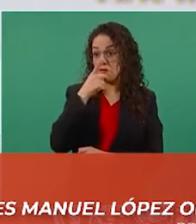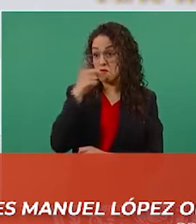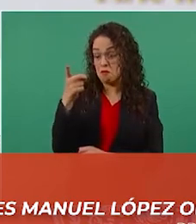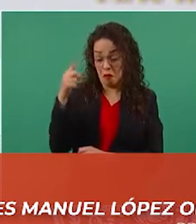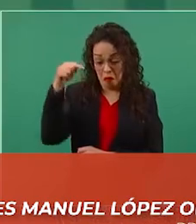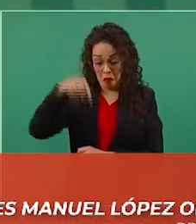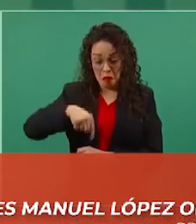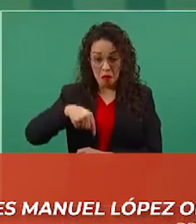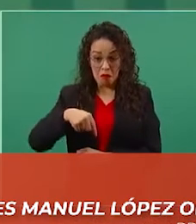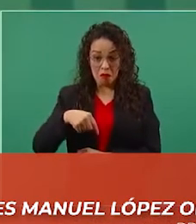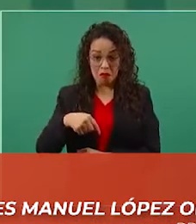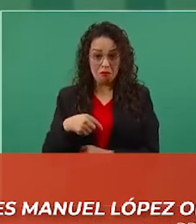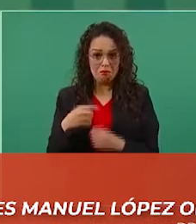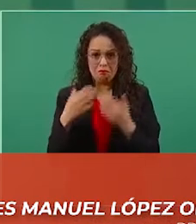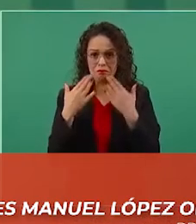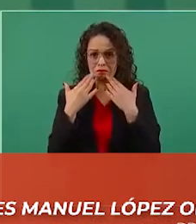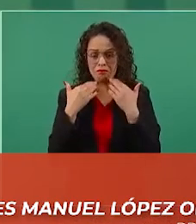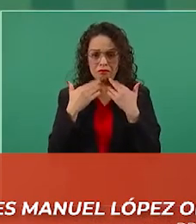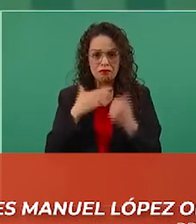justicia.